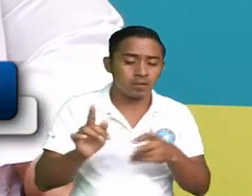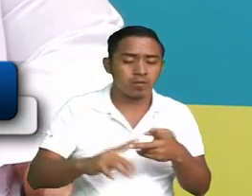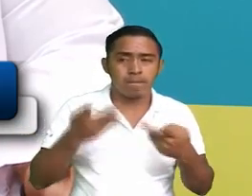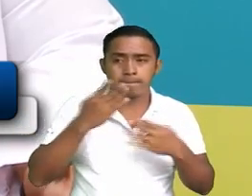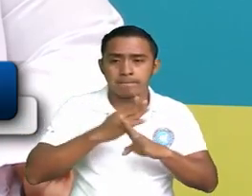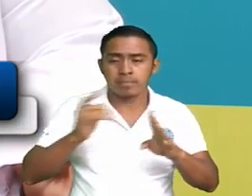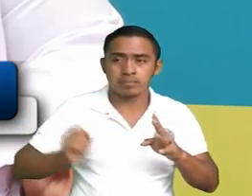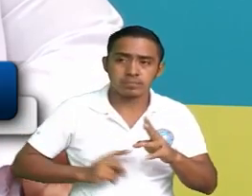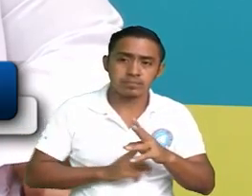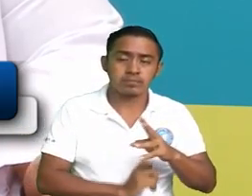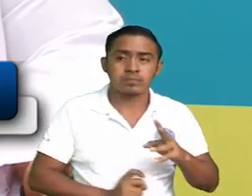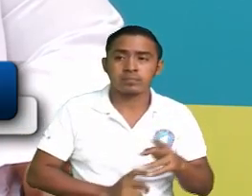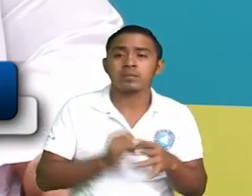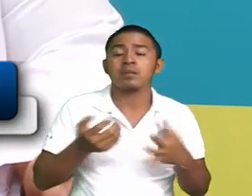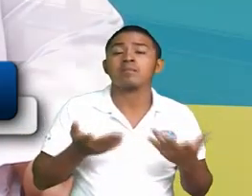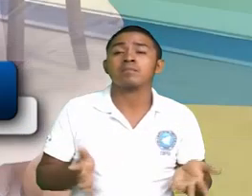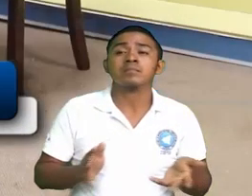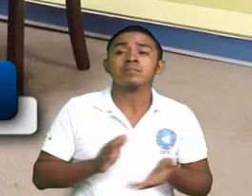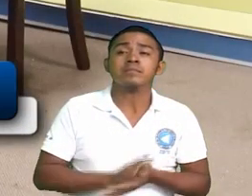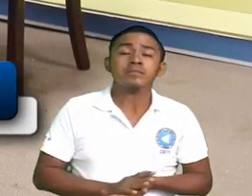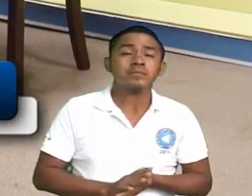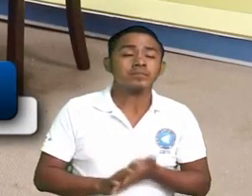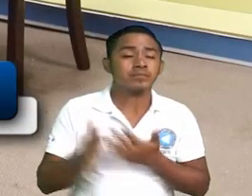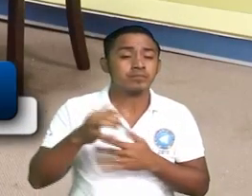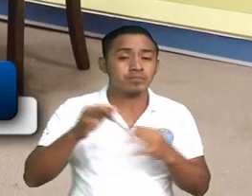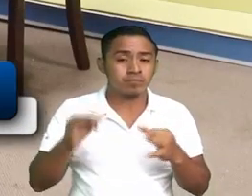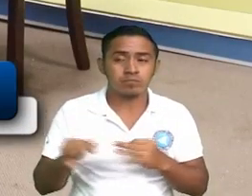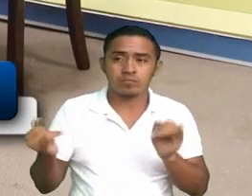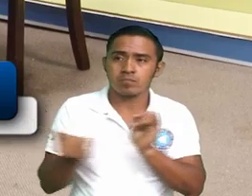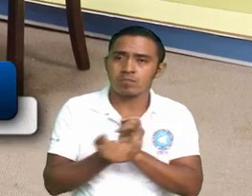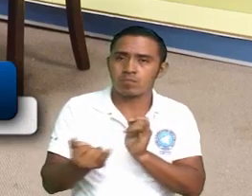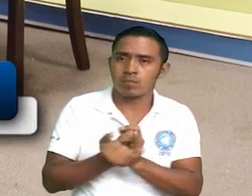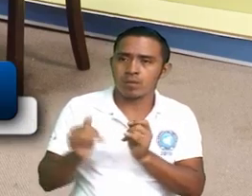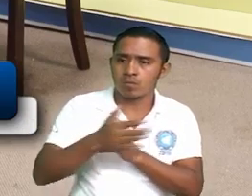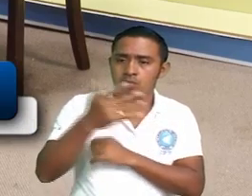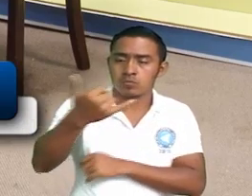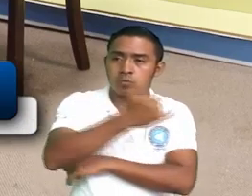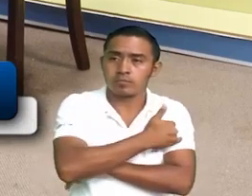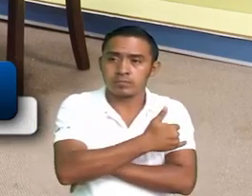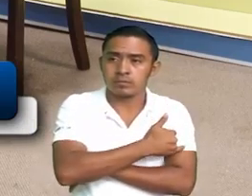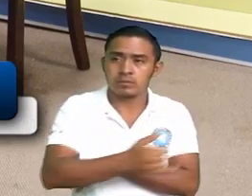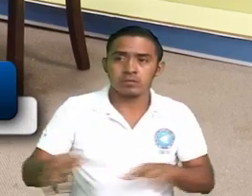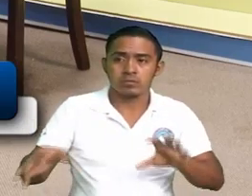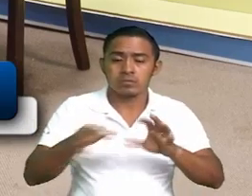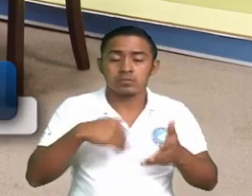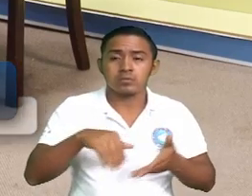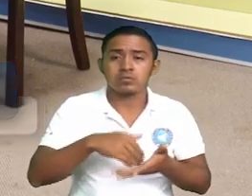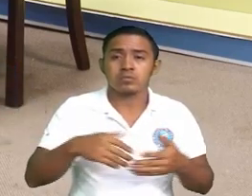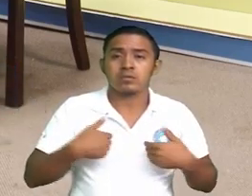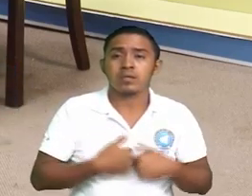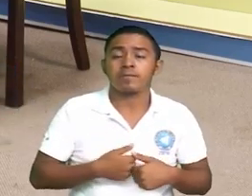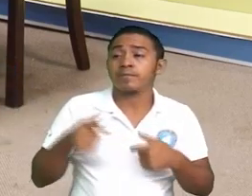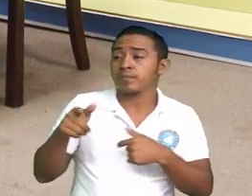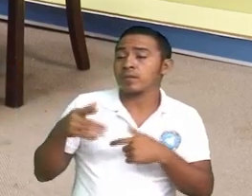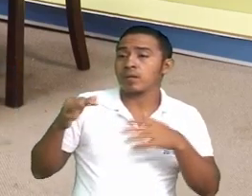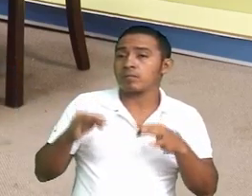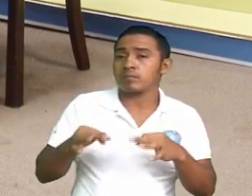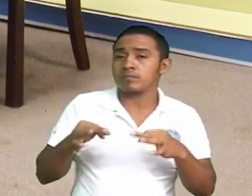en las clínicas y se le está garantizando en las clínicas previsionales, como también en nuestros hospitales y en nuestras unidades de salud. Ok,